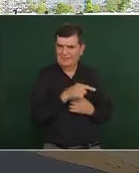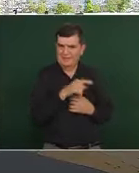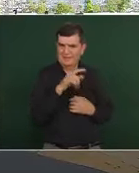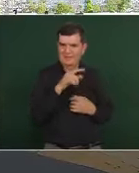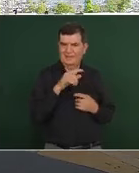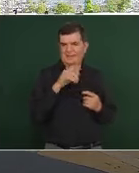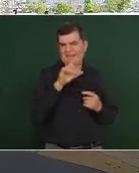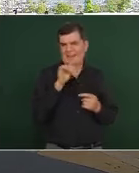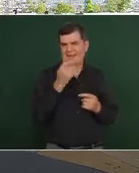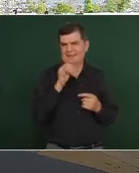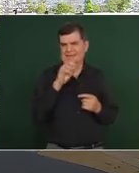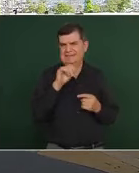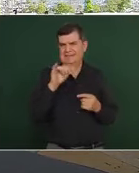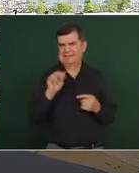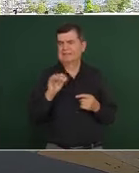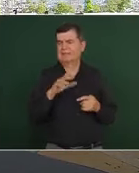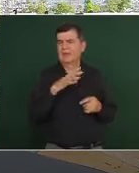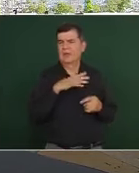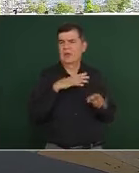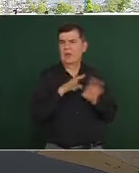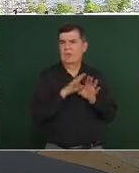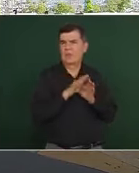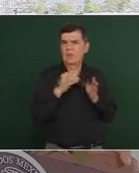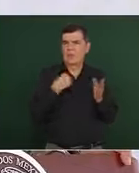City, no solo